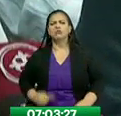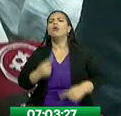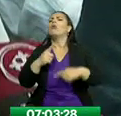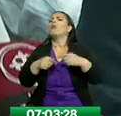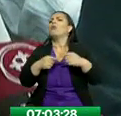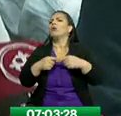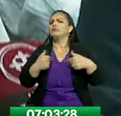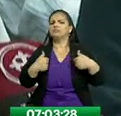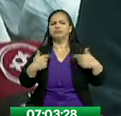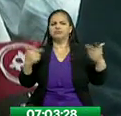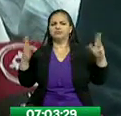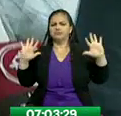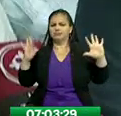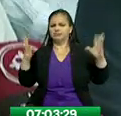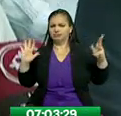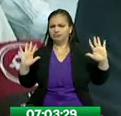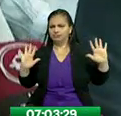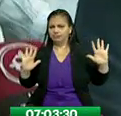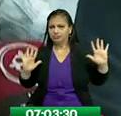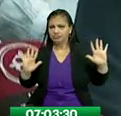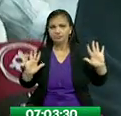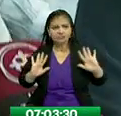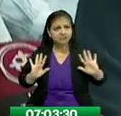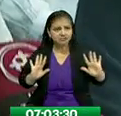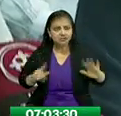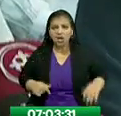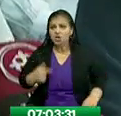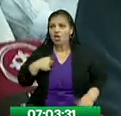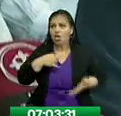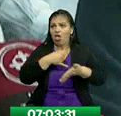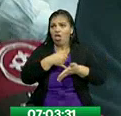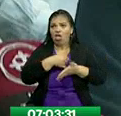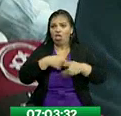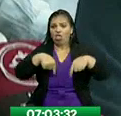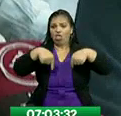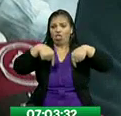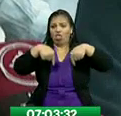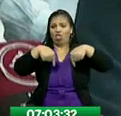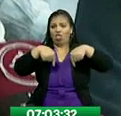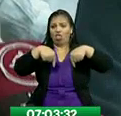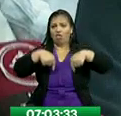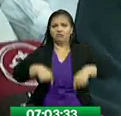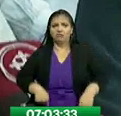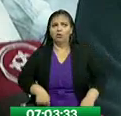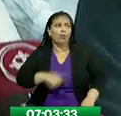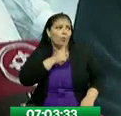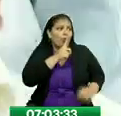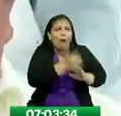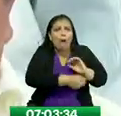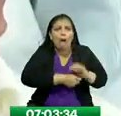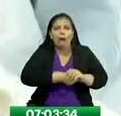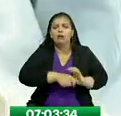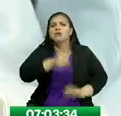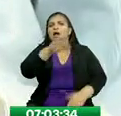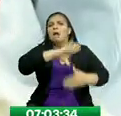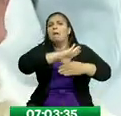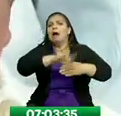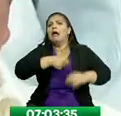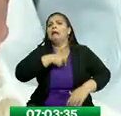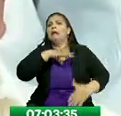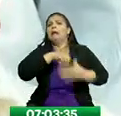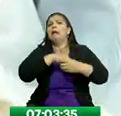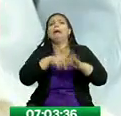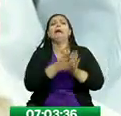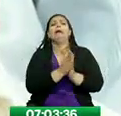en colaborar no vamos a correr no nos iremos a esconder en ninguna embajada que él propuso crear